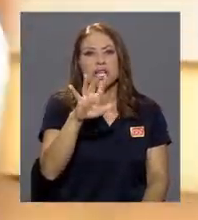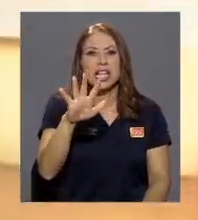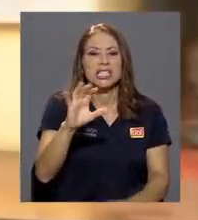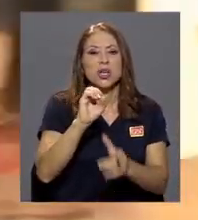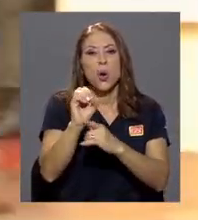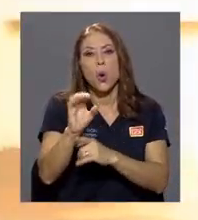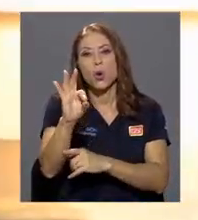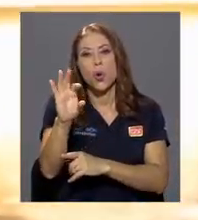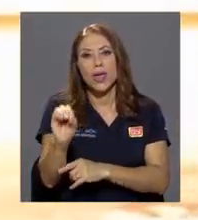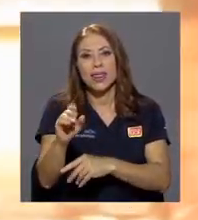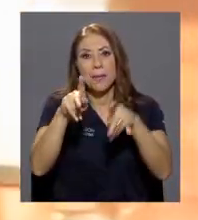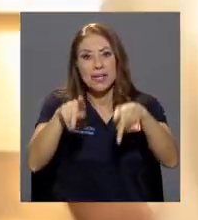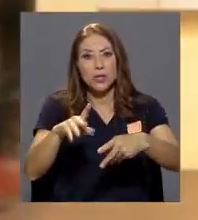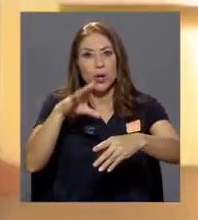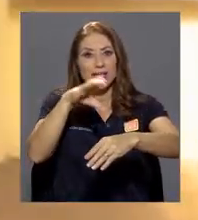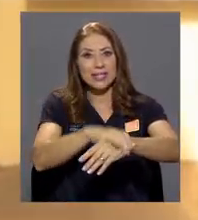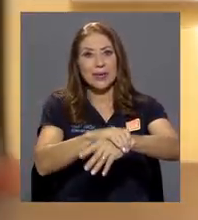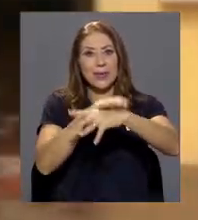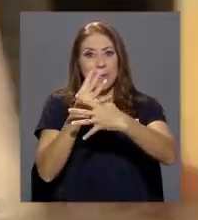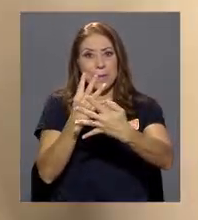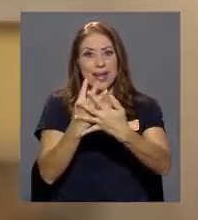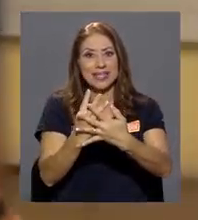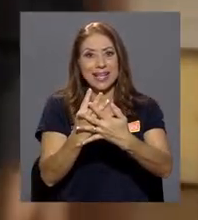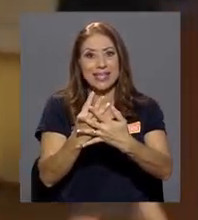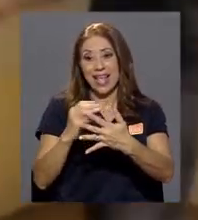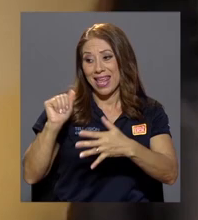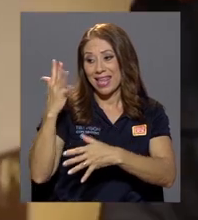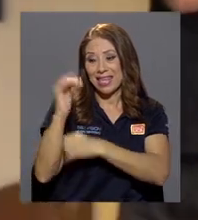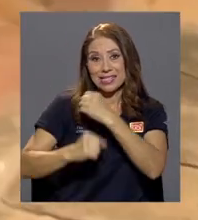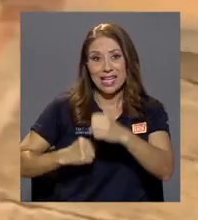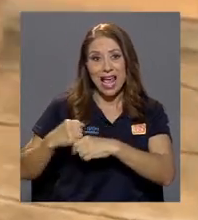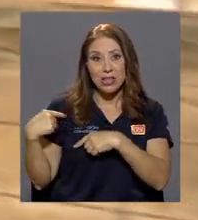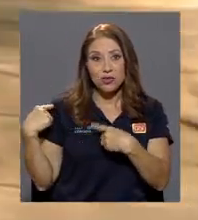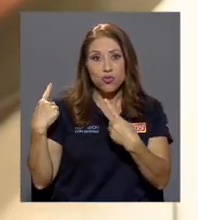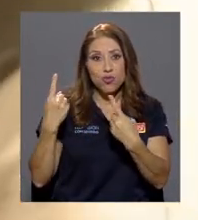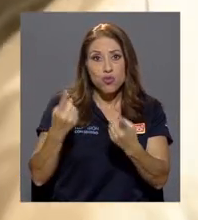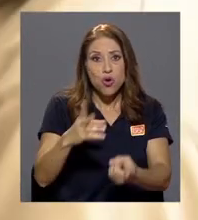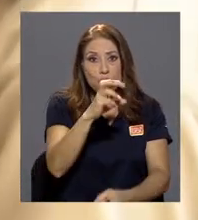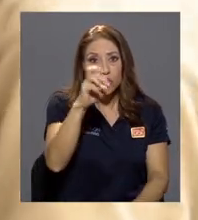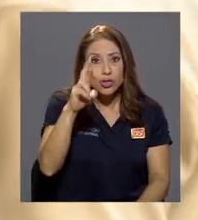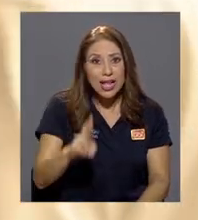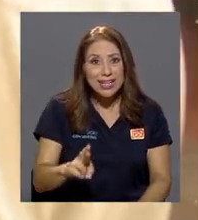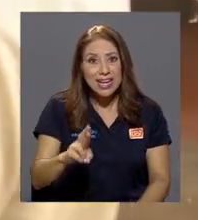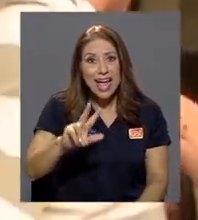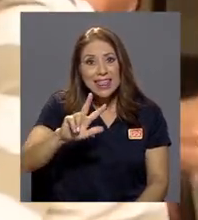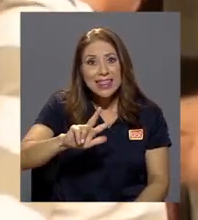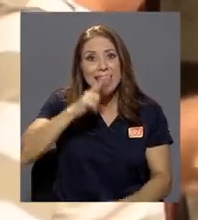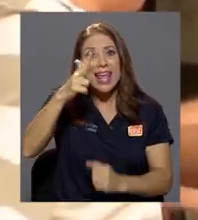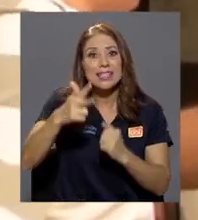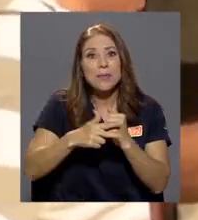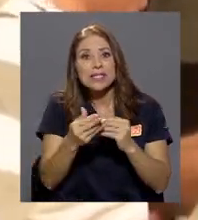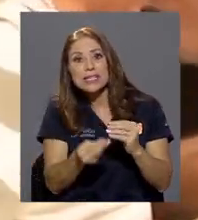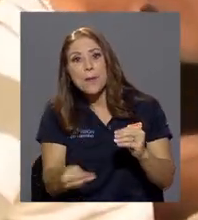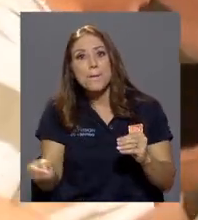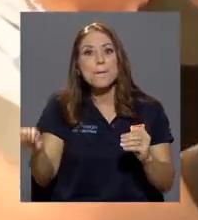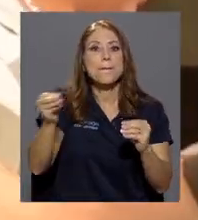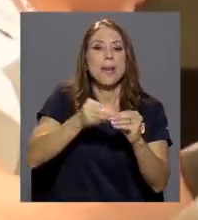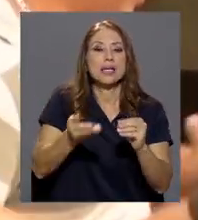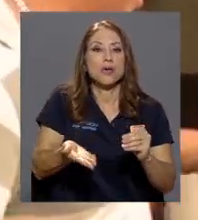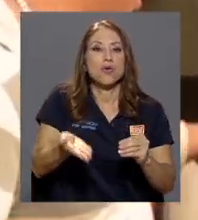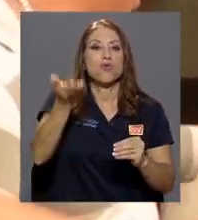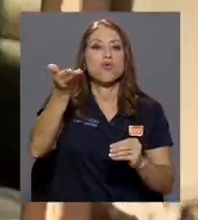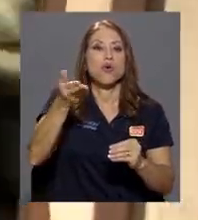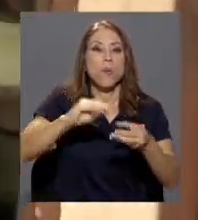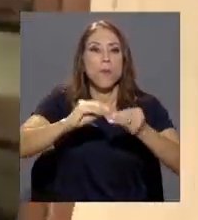prácticamente ha triplicado triplicado costa rica en 15 años su tasa de encarcelamiento en una de las